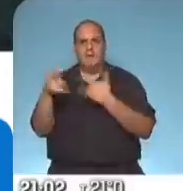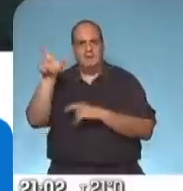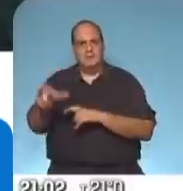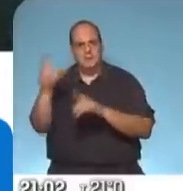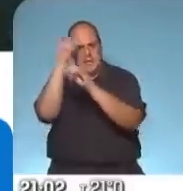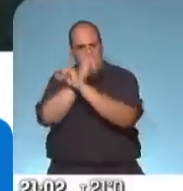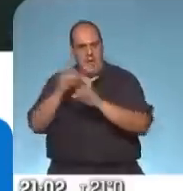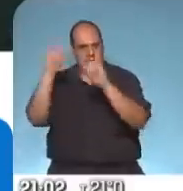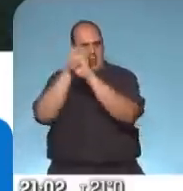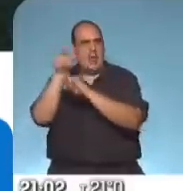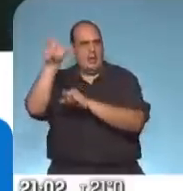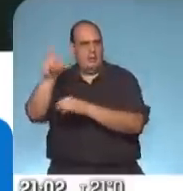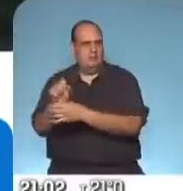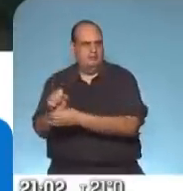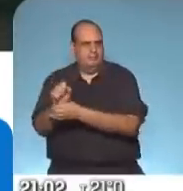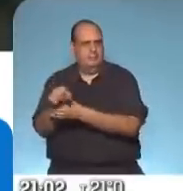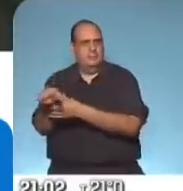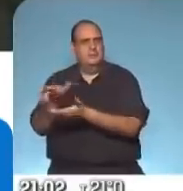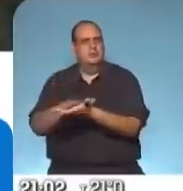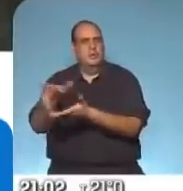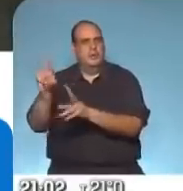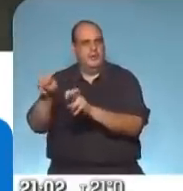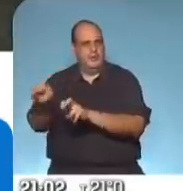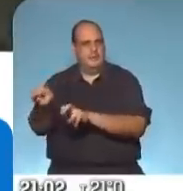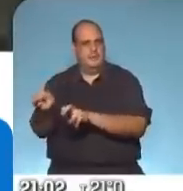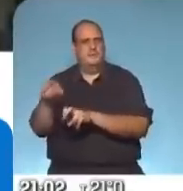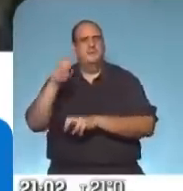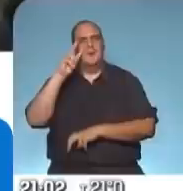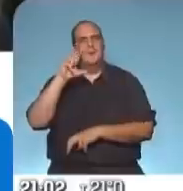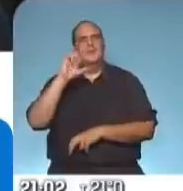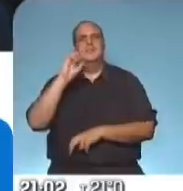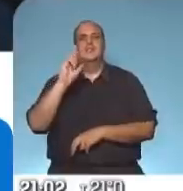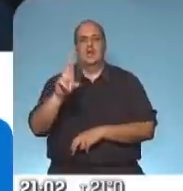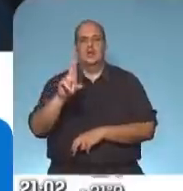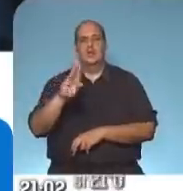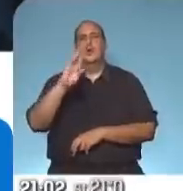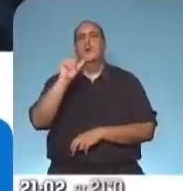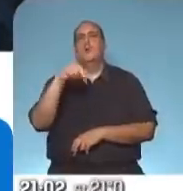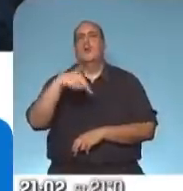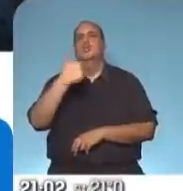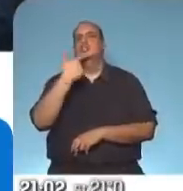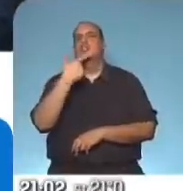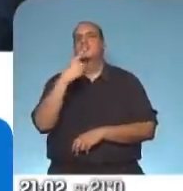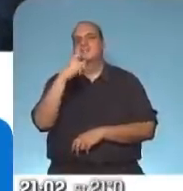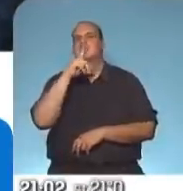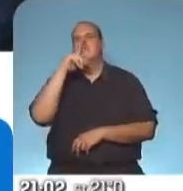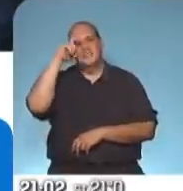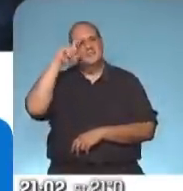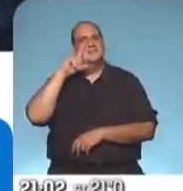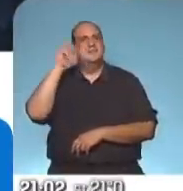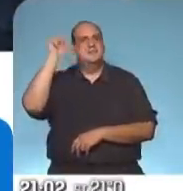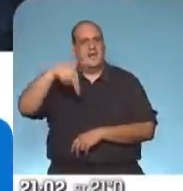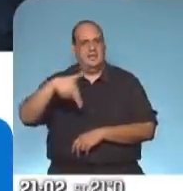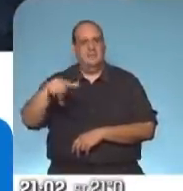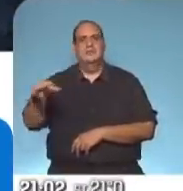un especialista justamente en la materia, como es Víctor Bronstein. Buenas noches. La primera pregunta tiene que ver más